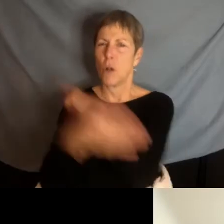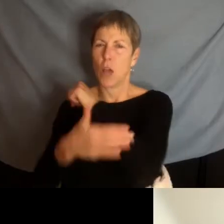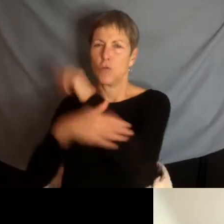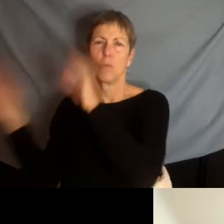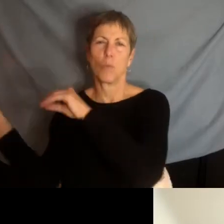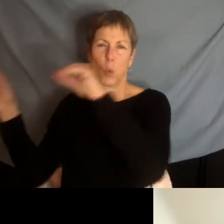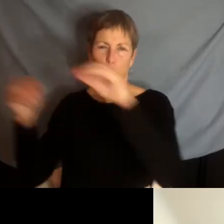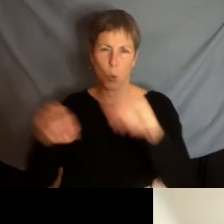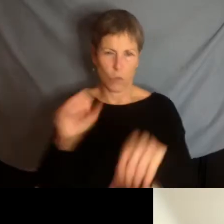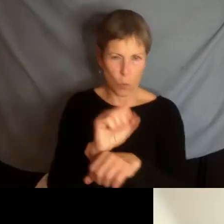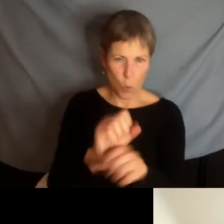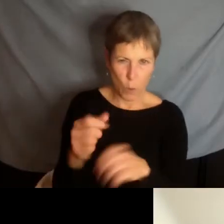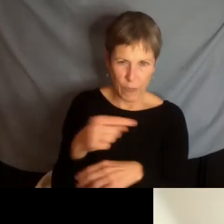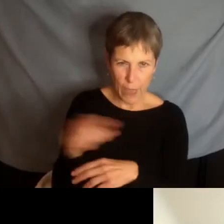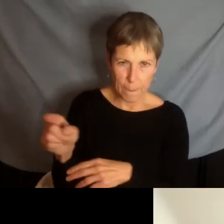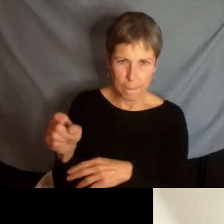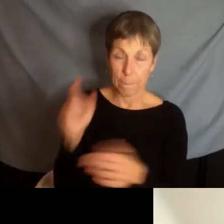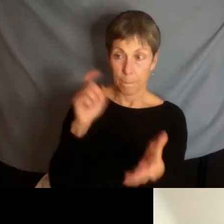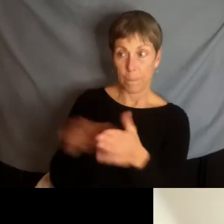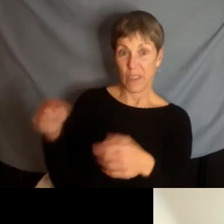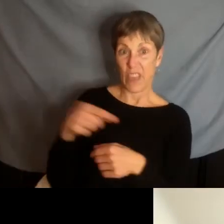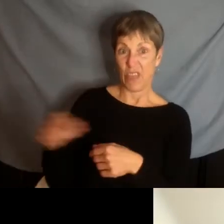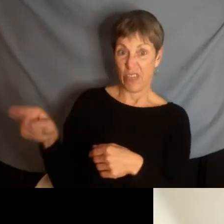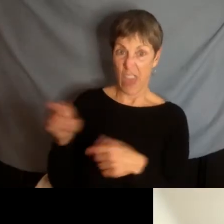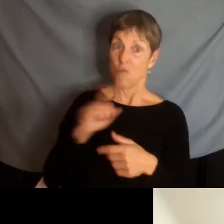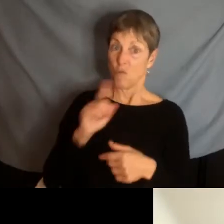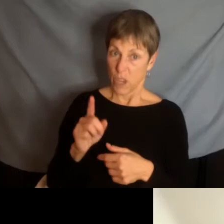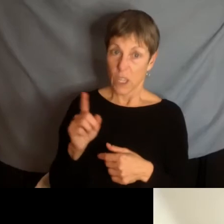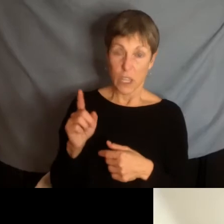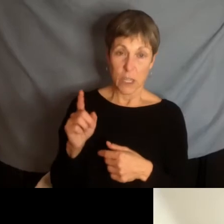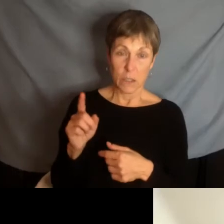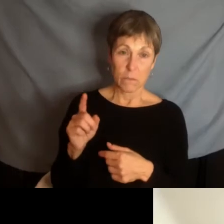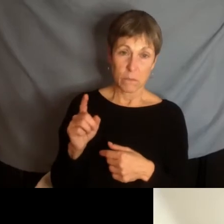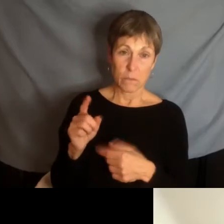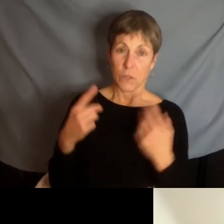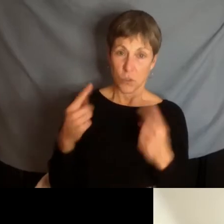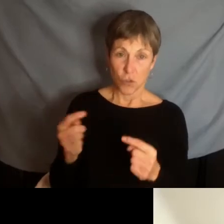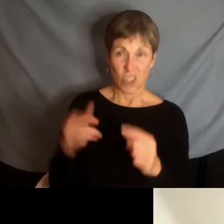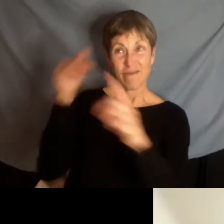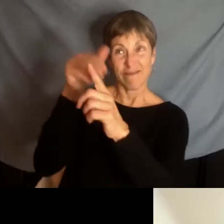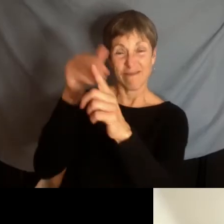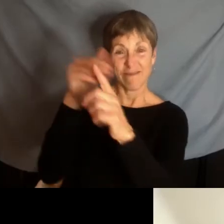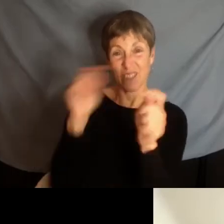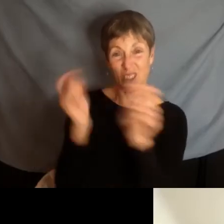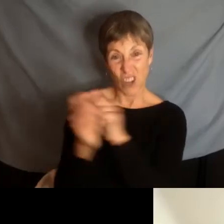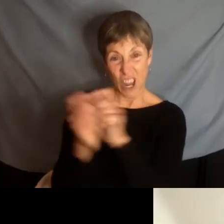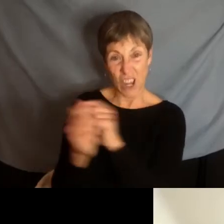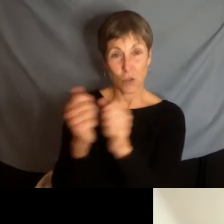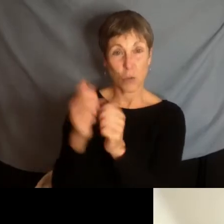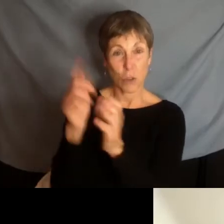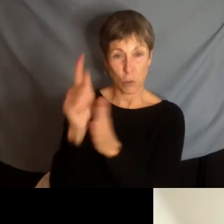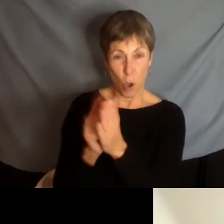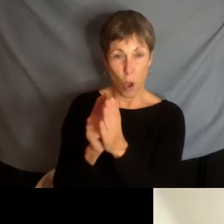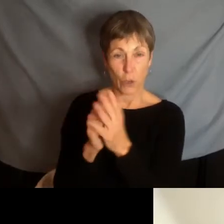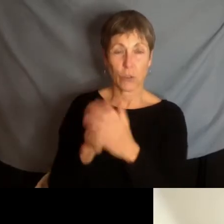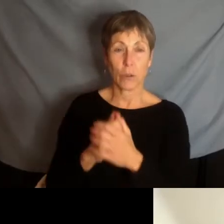grande de inmigrantes entre sus trabajadores y vemos que ellos son los que realmente empujan hacia adelante reforma e